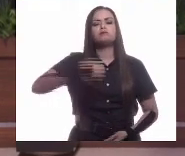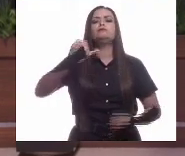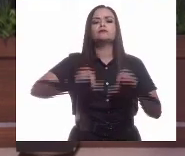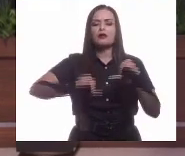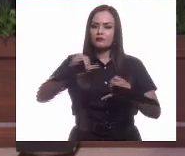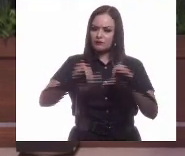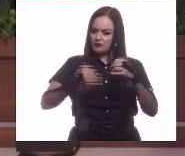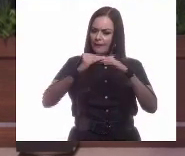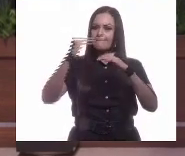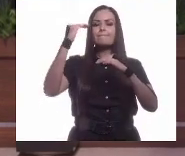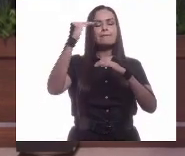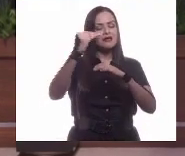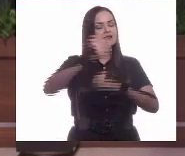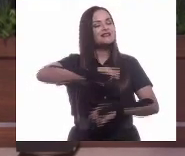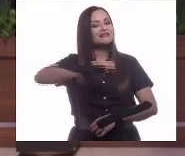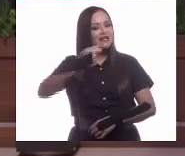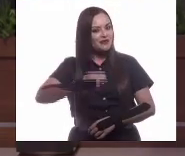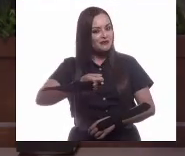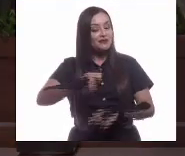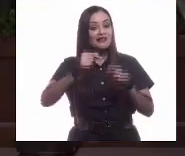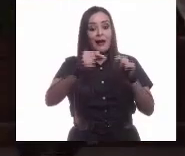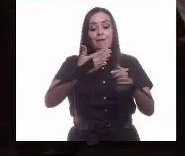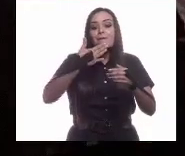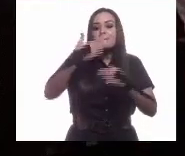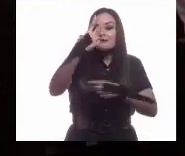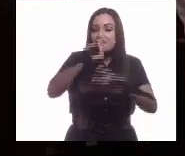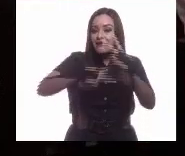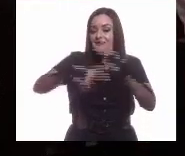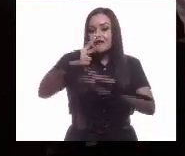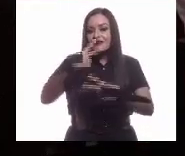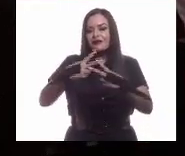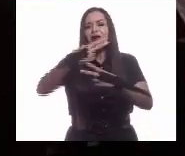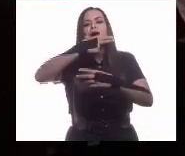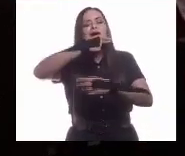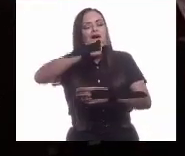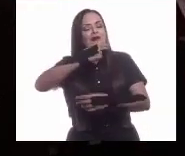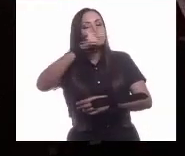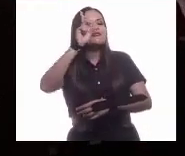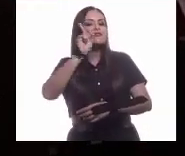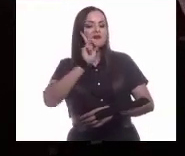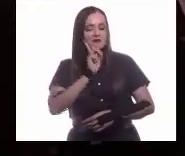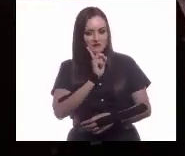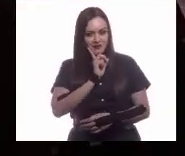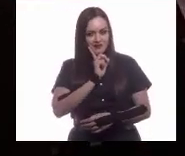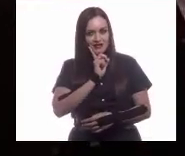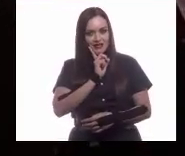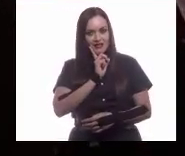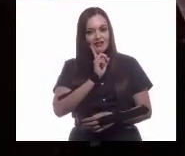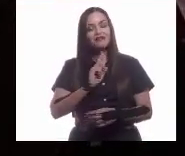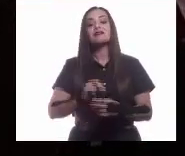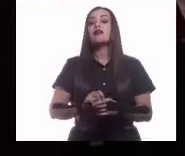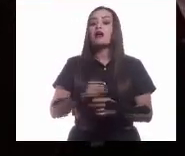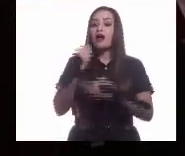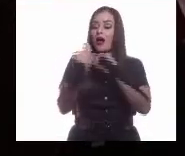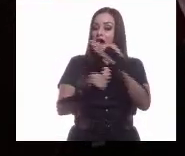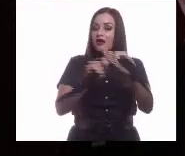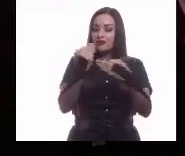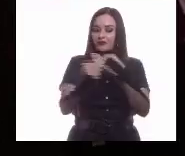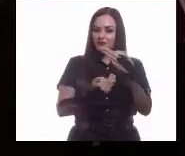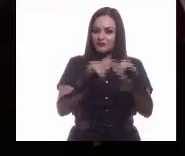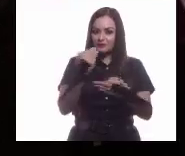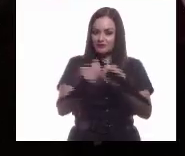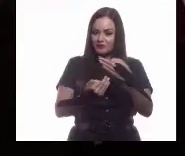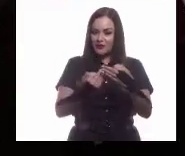y saludándolo a él, también doy la bienvenida a la y los magistrados, a las y los consejeros de la Judicatura del